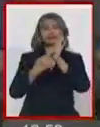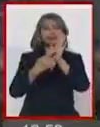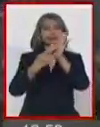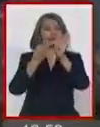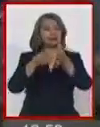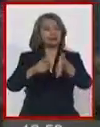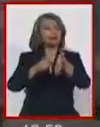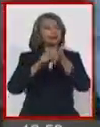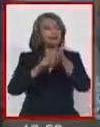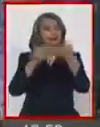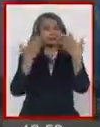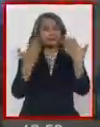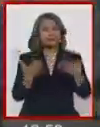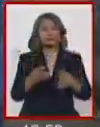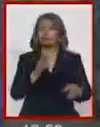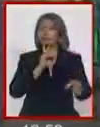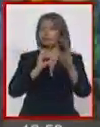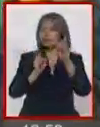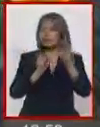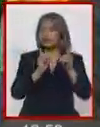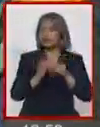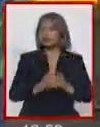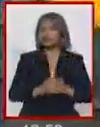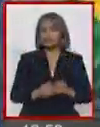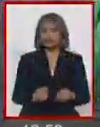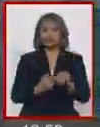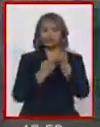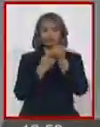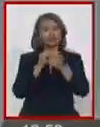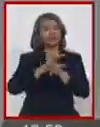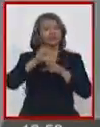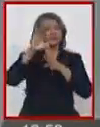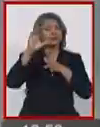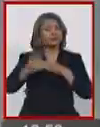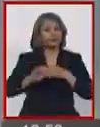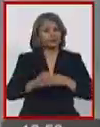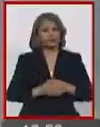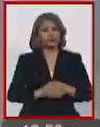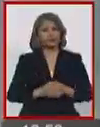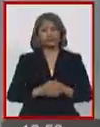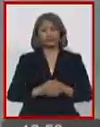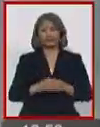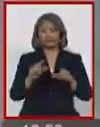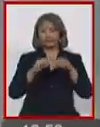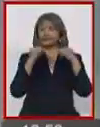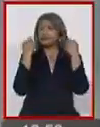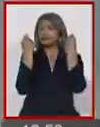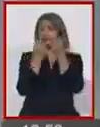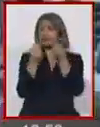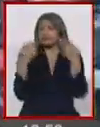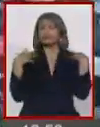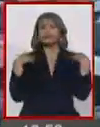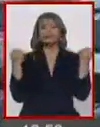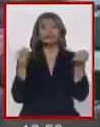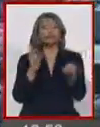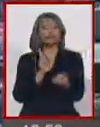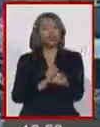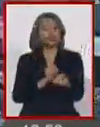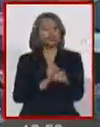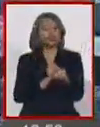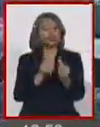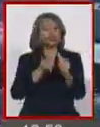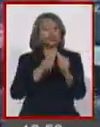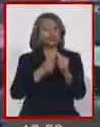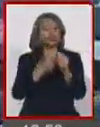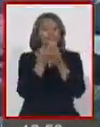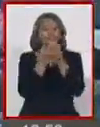Y exigimos que se instale una mesa de diálogo. Apoyamos plenamente a los colegas del sector de salud, especialmente a los médicos.